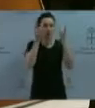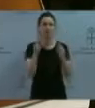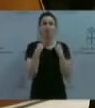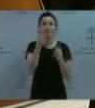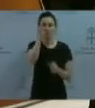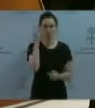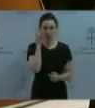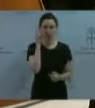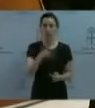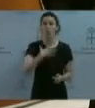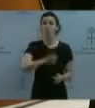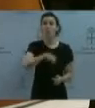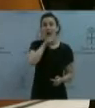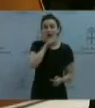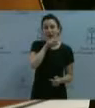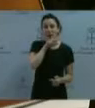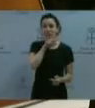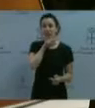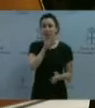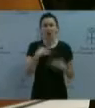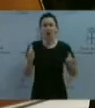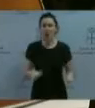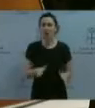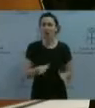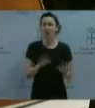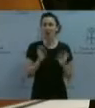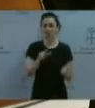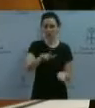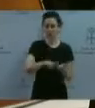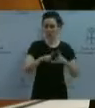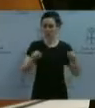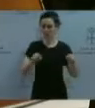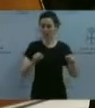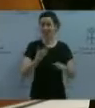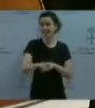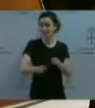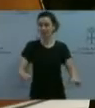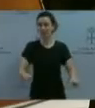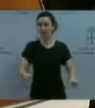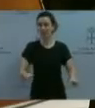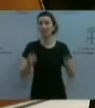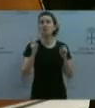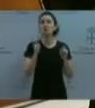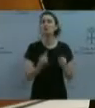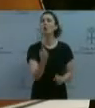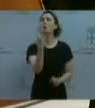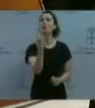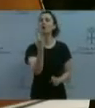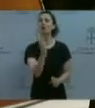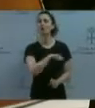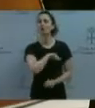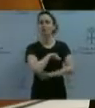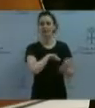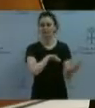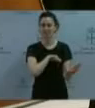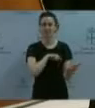en cualisquiera de les llenguas de Asturias y el resto de les personas nada más que en una de ellas. Y una buena noticia que a partir de ahora, y como se fiza